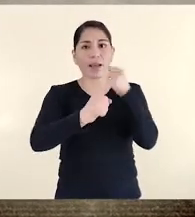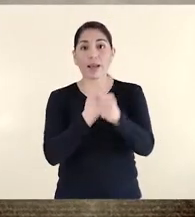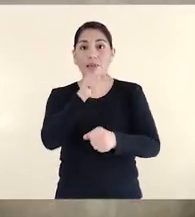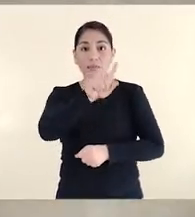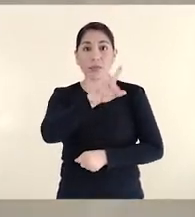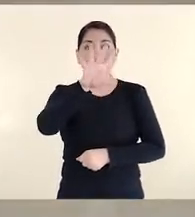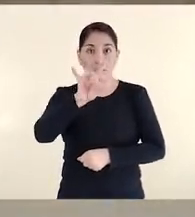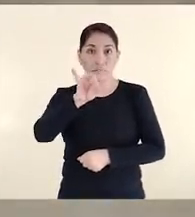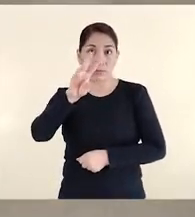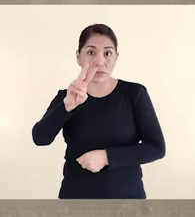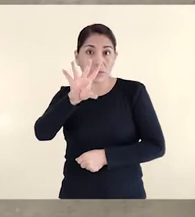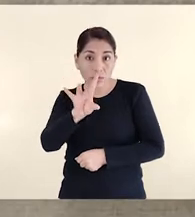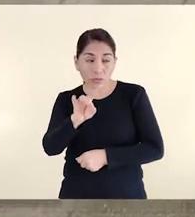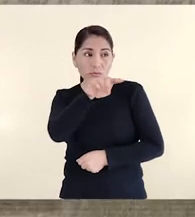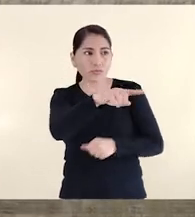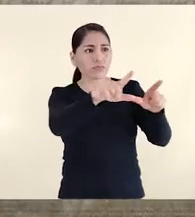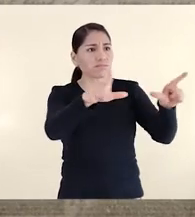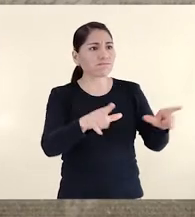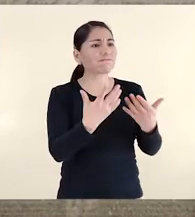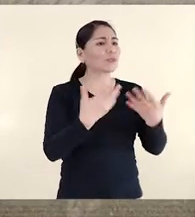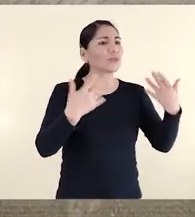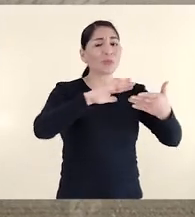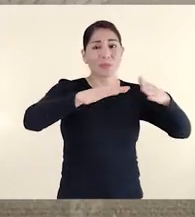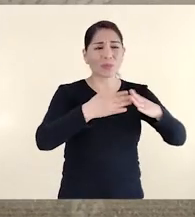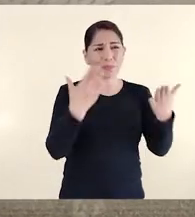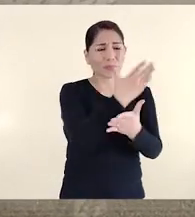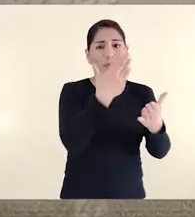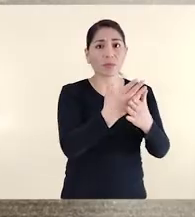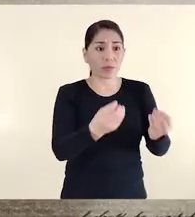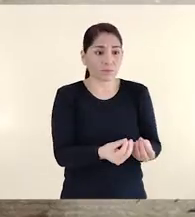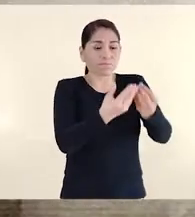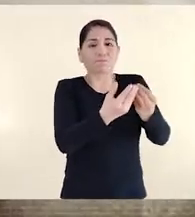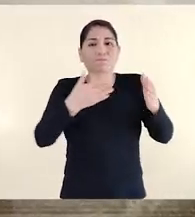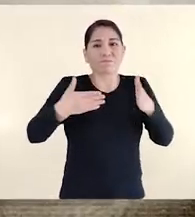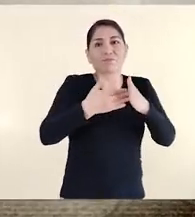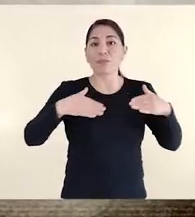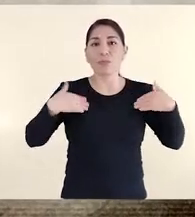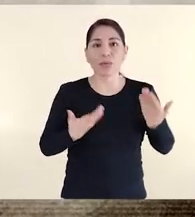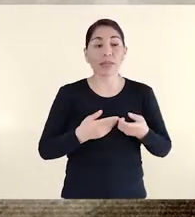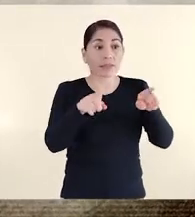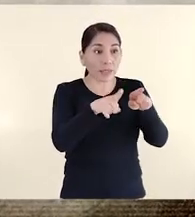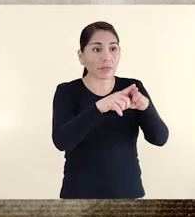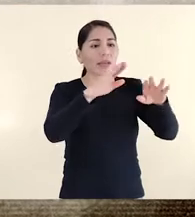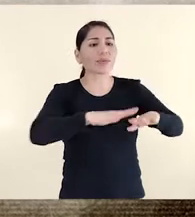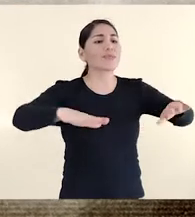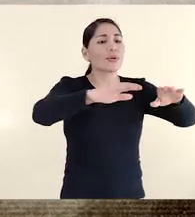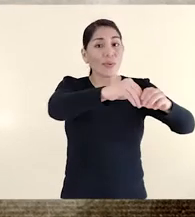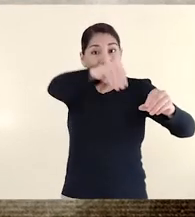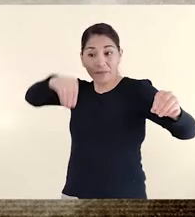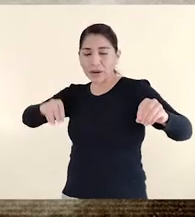en 1868, porque se había convertido en un problema para la ciudad. Impedía su crecimiento y era un problema de aseo